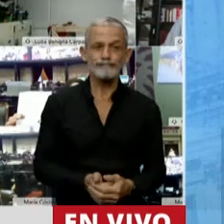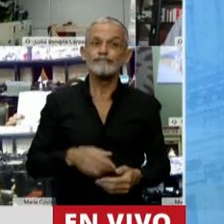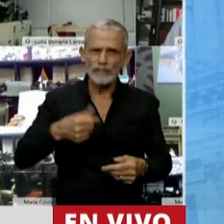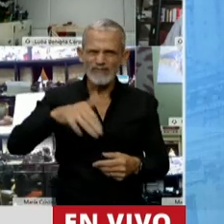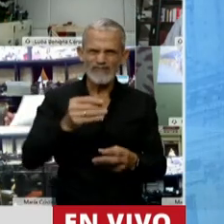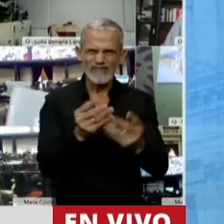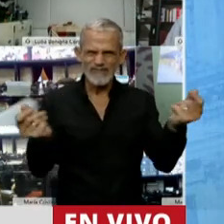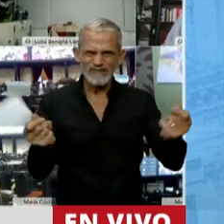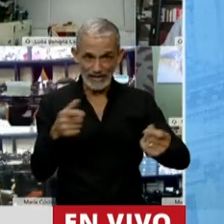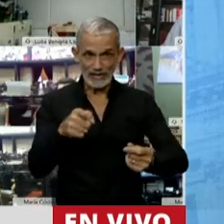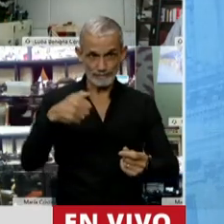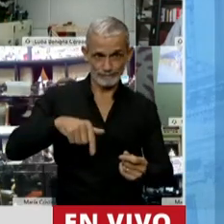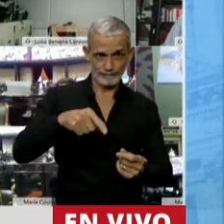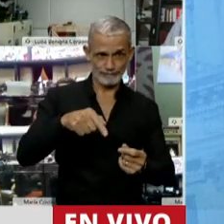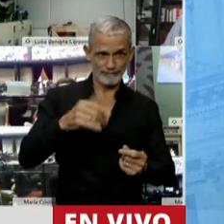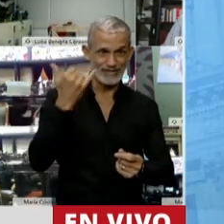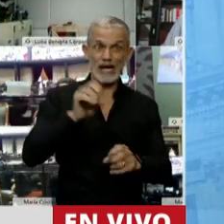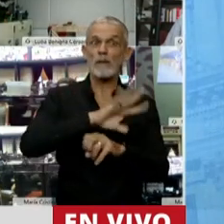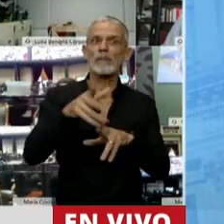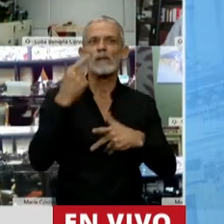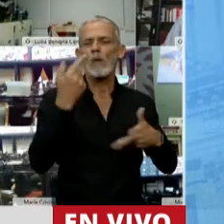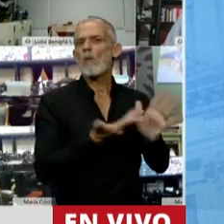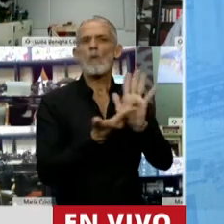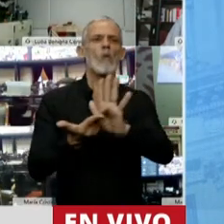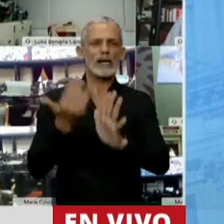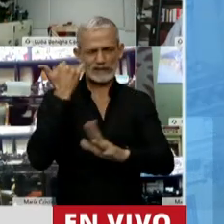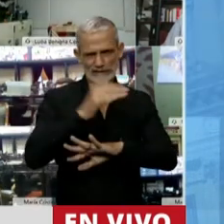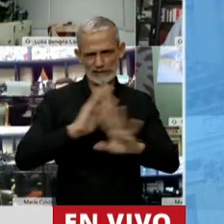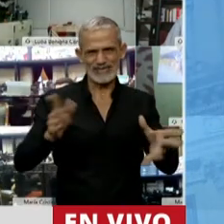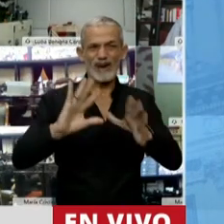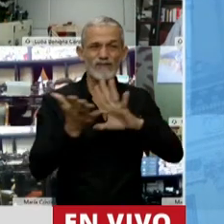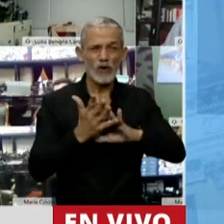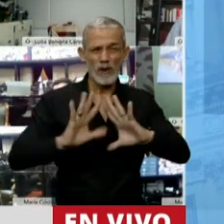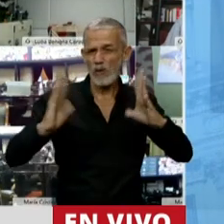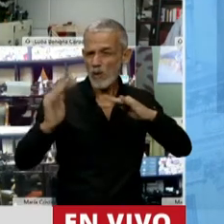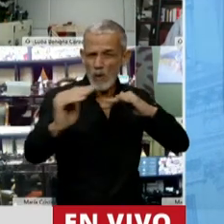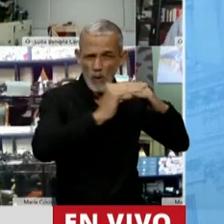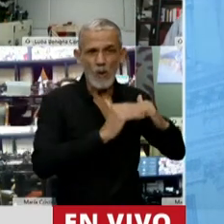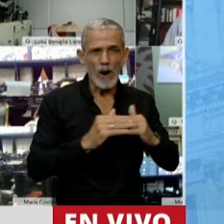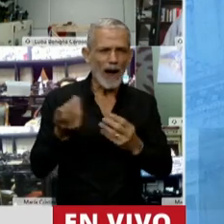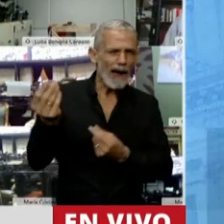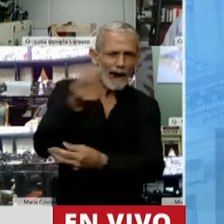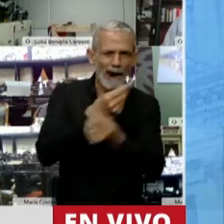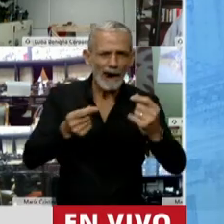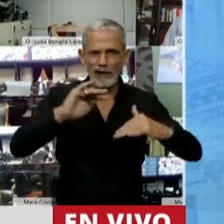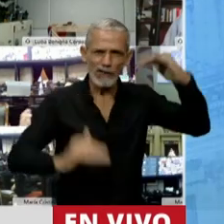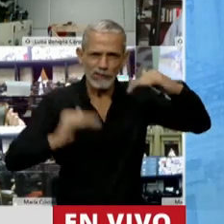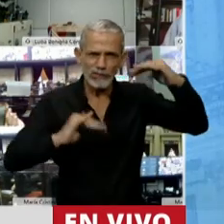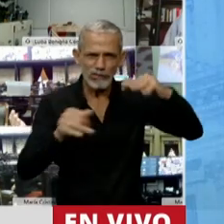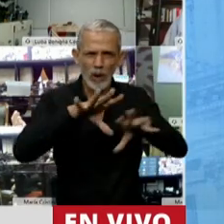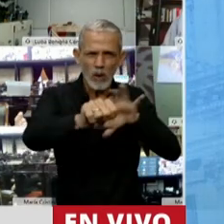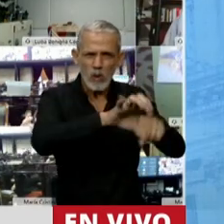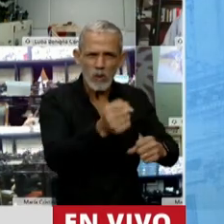ir cerrando, esta pandemia ha puesto en evidencia el agotamiento del modelo de globalización neoliberal, de desigualdad y depredación